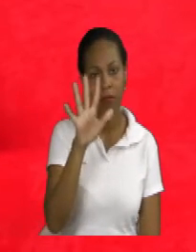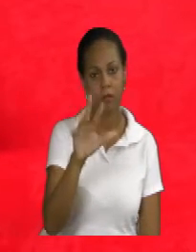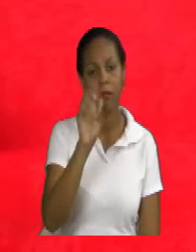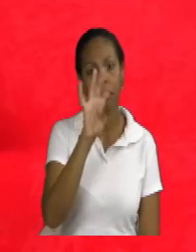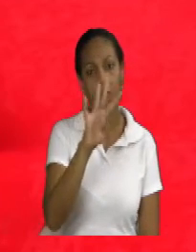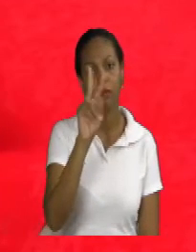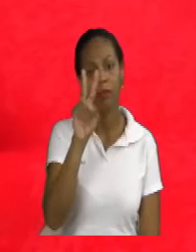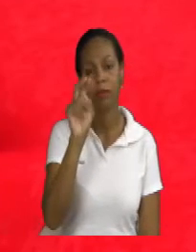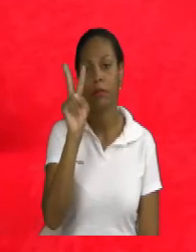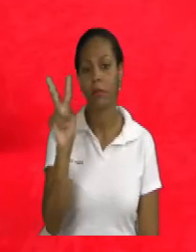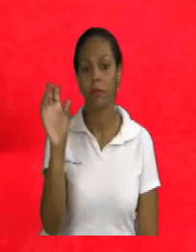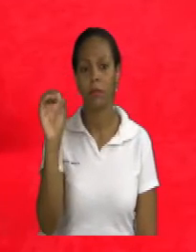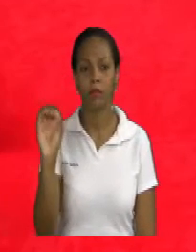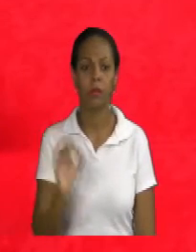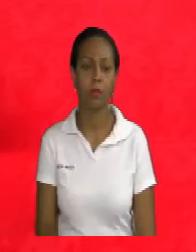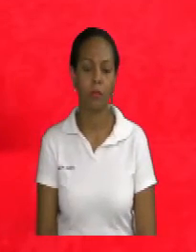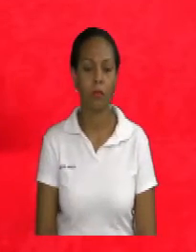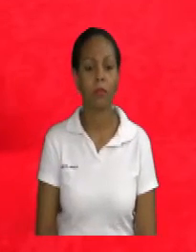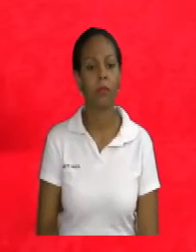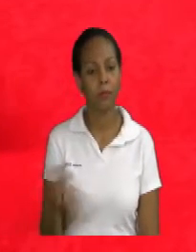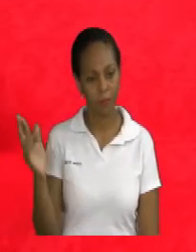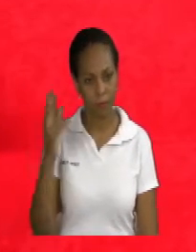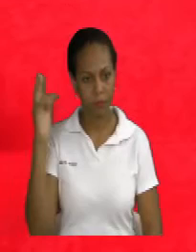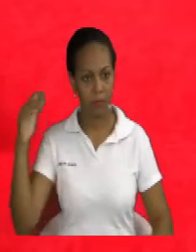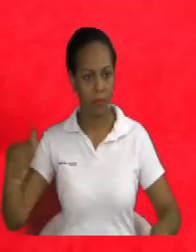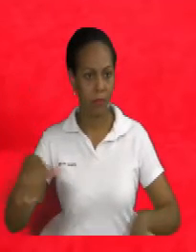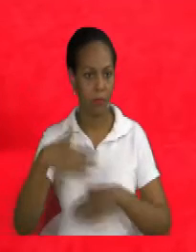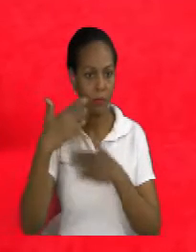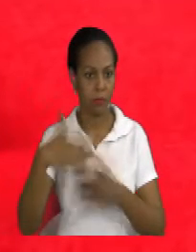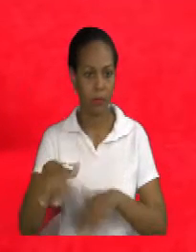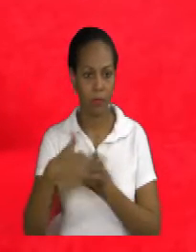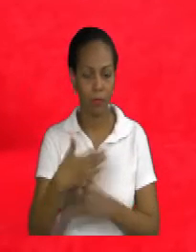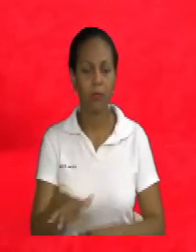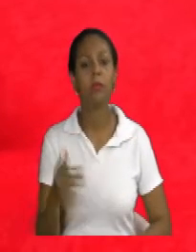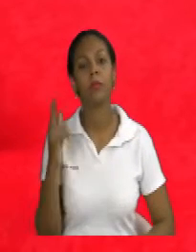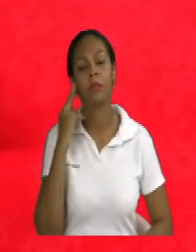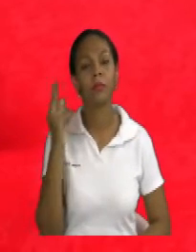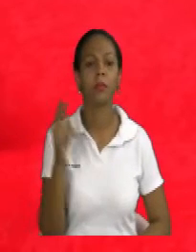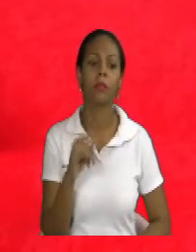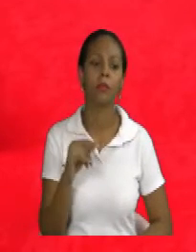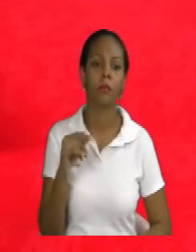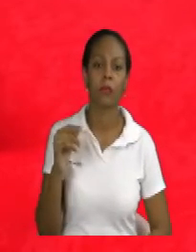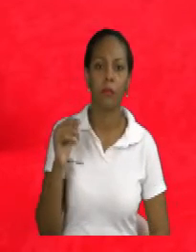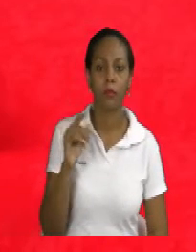300-535-4220. Repetimos la dirección y teléfono de Pedicentro. Pedicentro